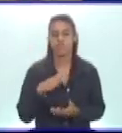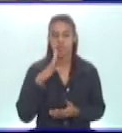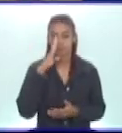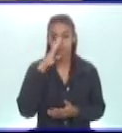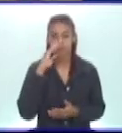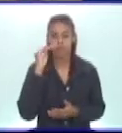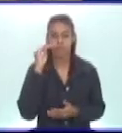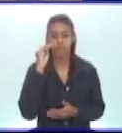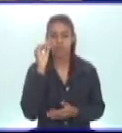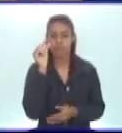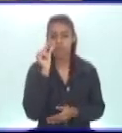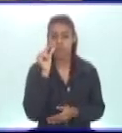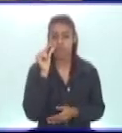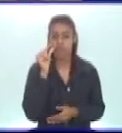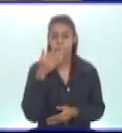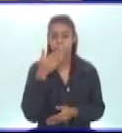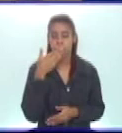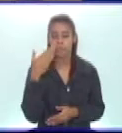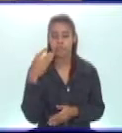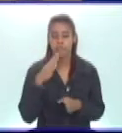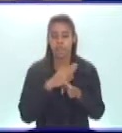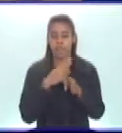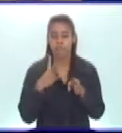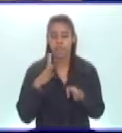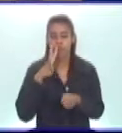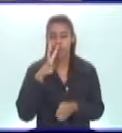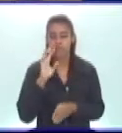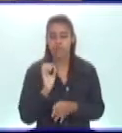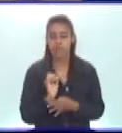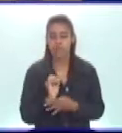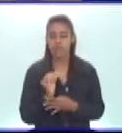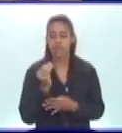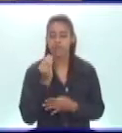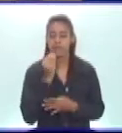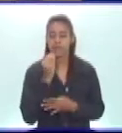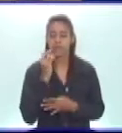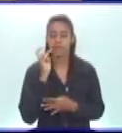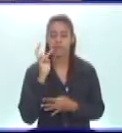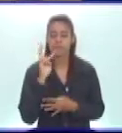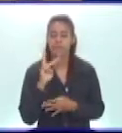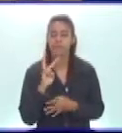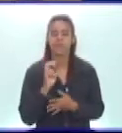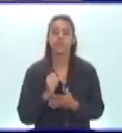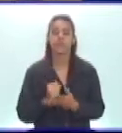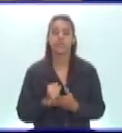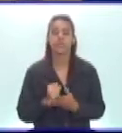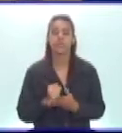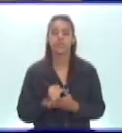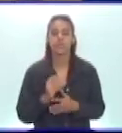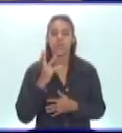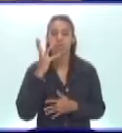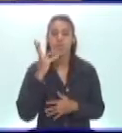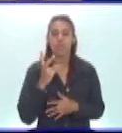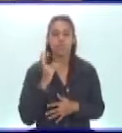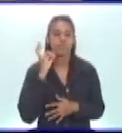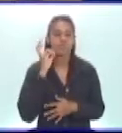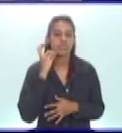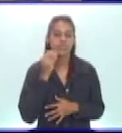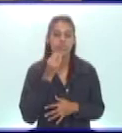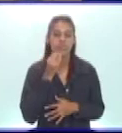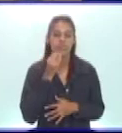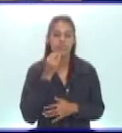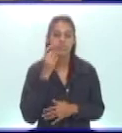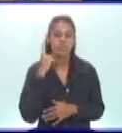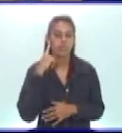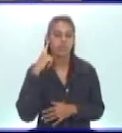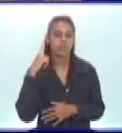hipoacusia leve y su pérdida es hasta 40 decibeles, ahí ustedes van a poder observar cuántos sonidos puede percibir